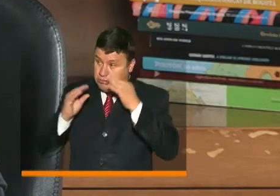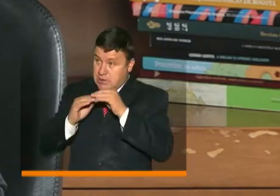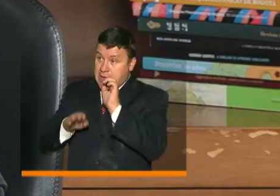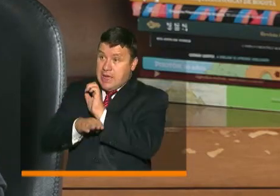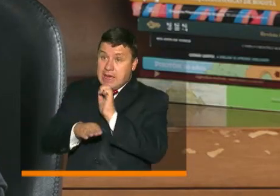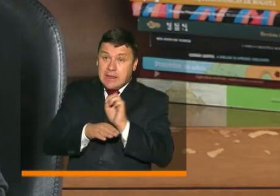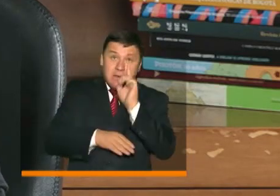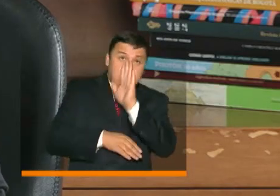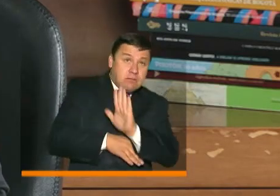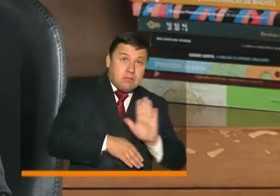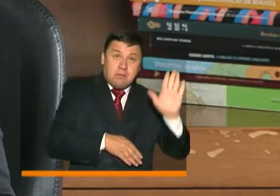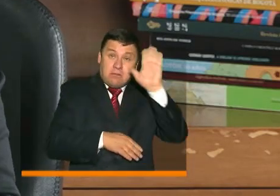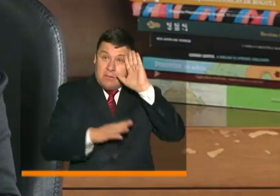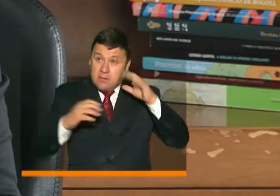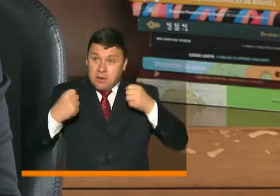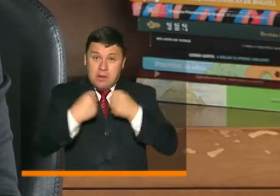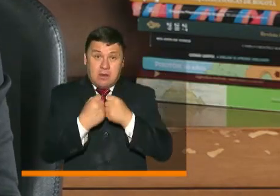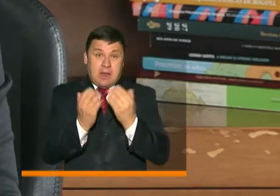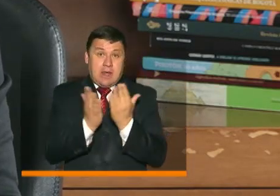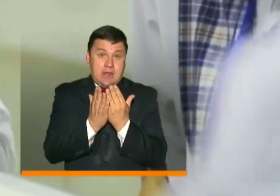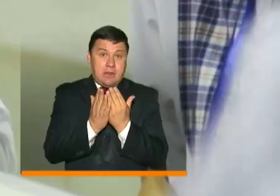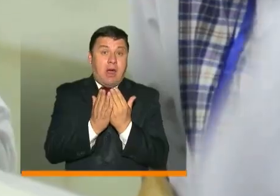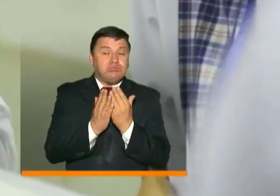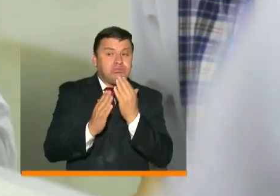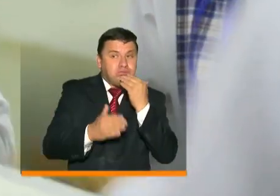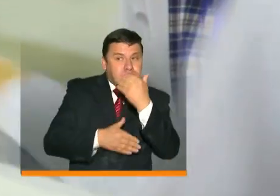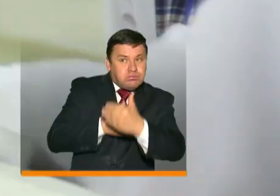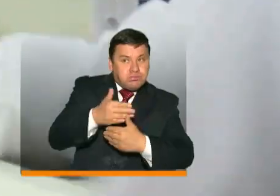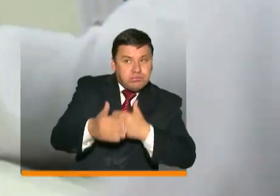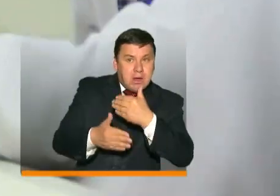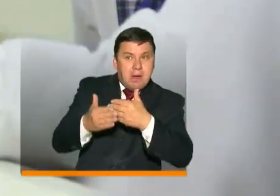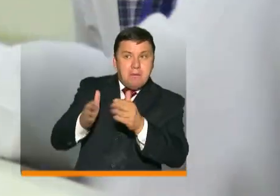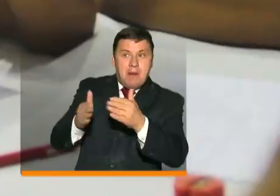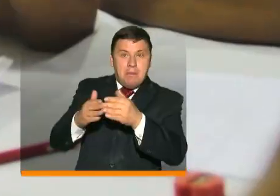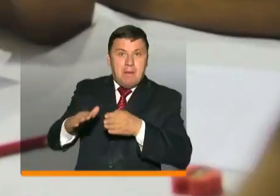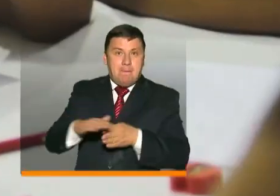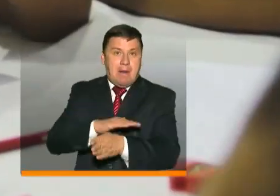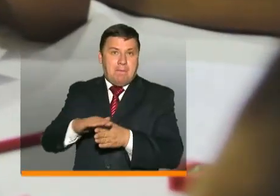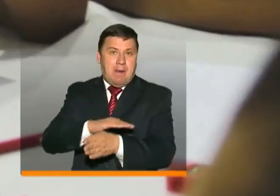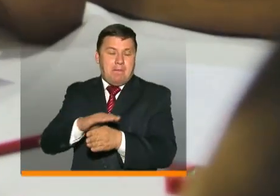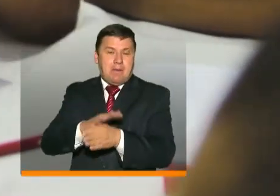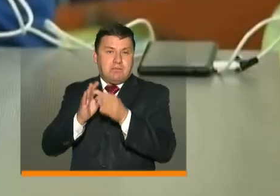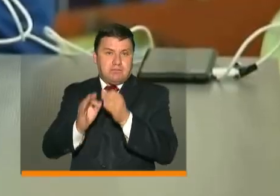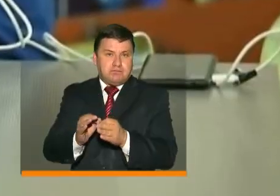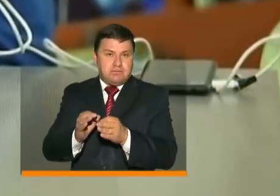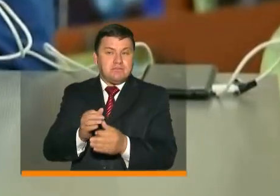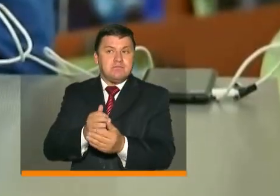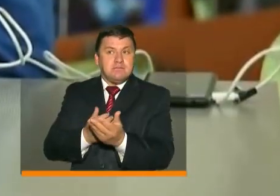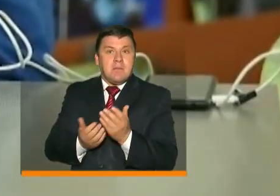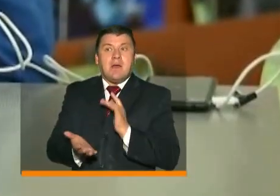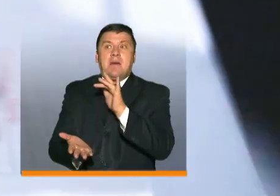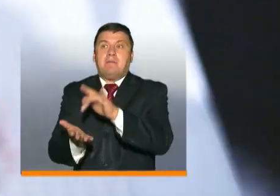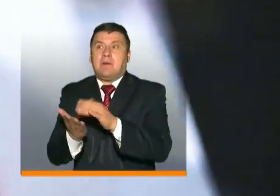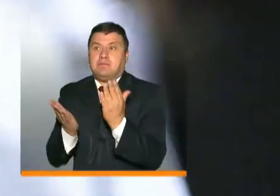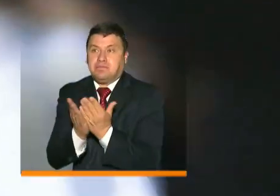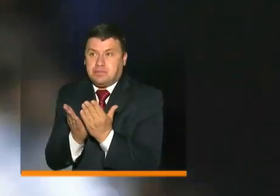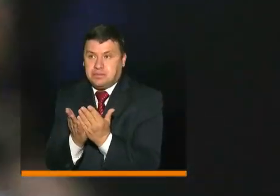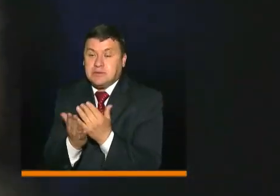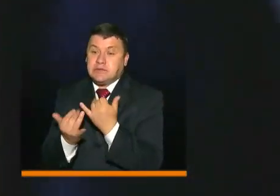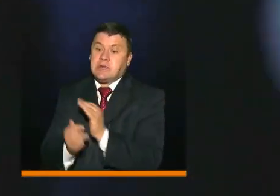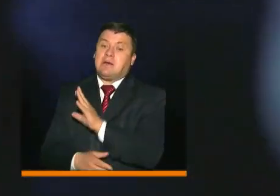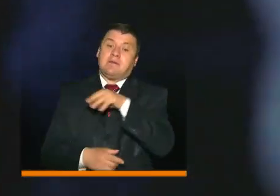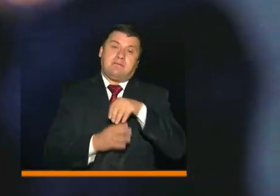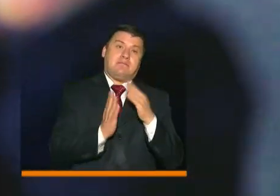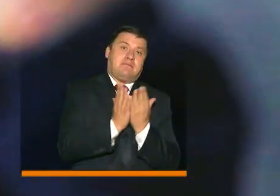entidades territoriales con la comunidad educativa, poder hacer un tránsito progresivo y gradual a una presencialidad con alternancia que permita combinar estas